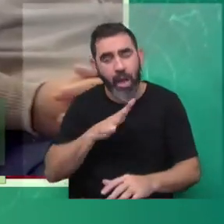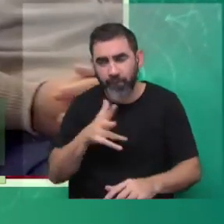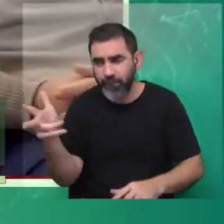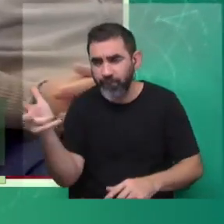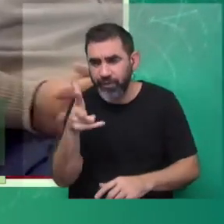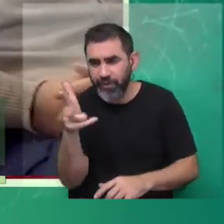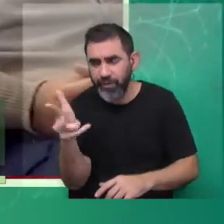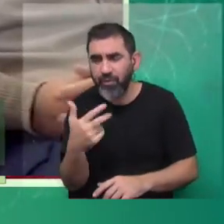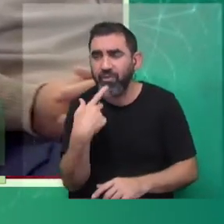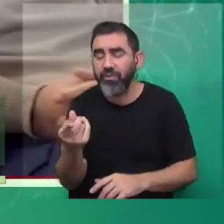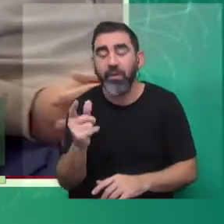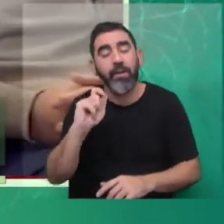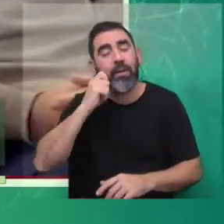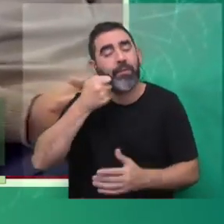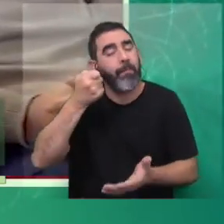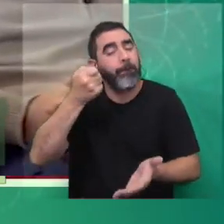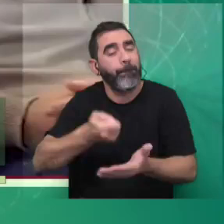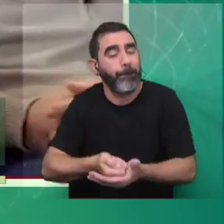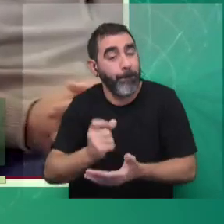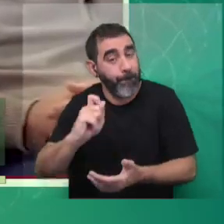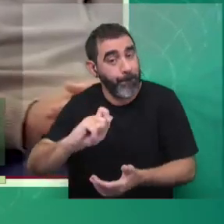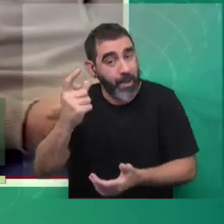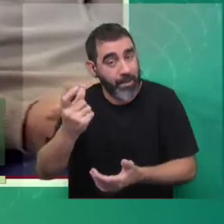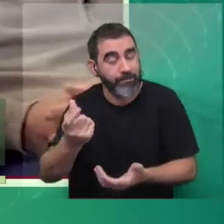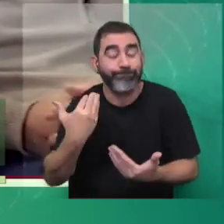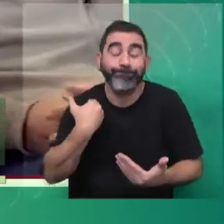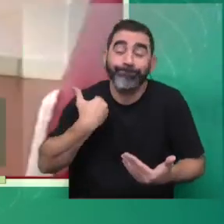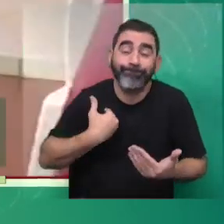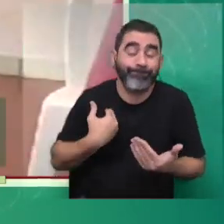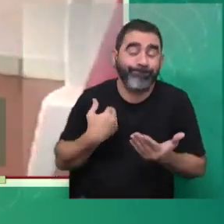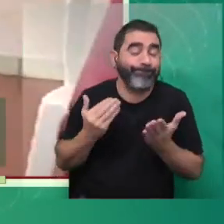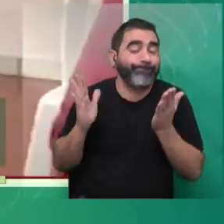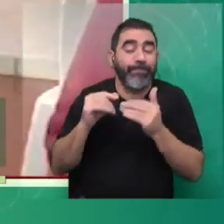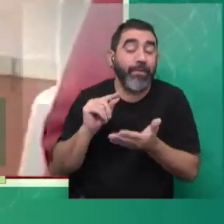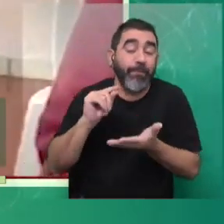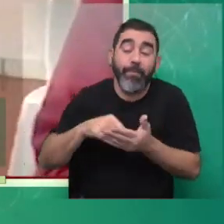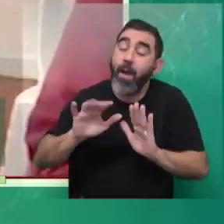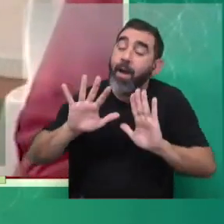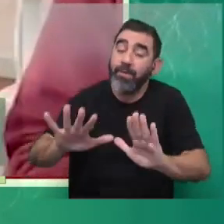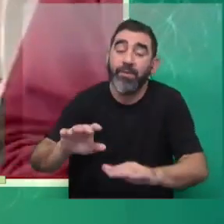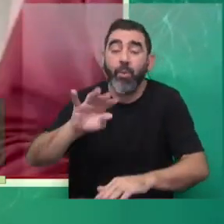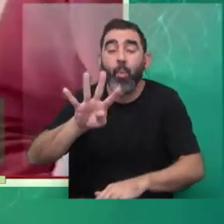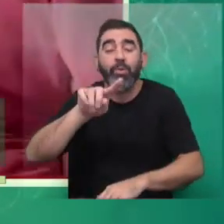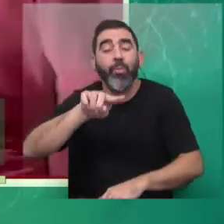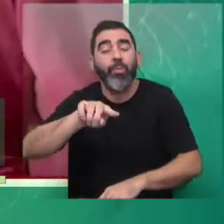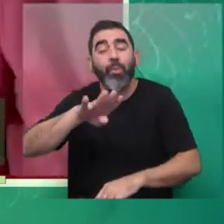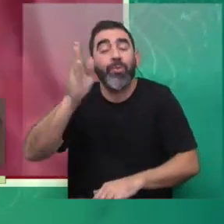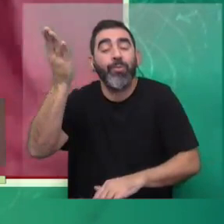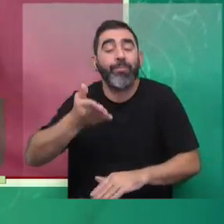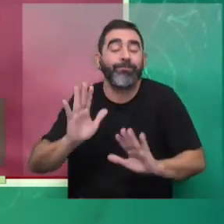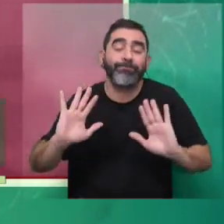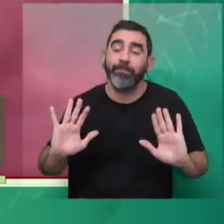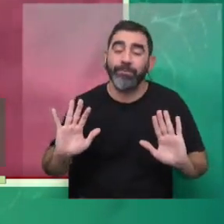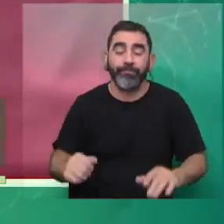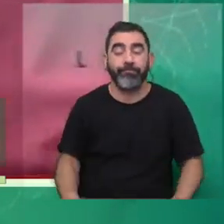salió diciendo que le gustaría pagar más que lamentablemente tuvieron que firmar por un 4,4